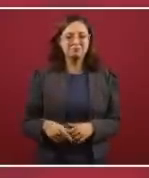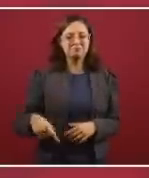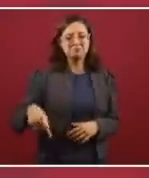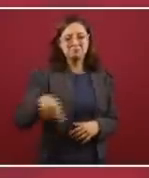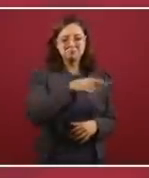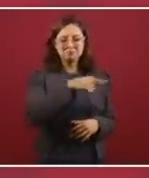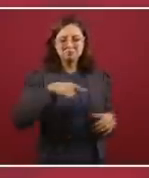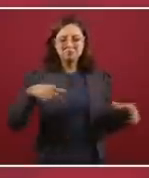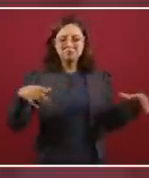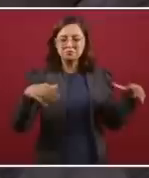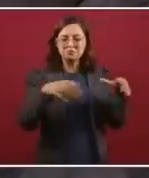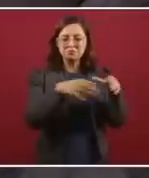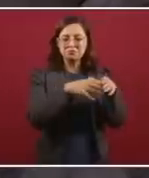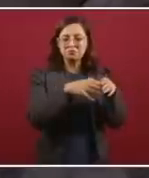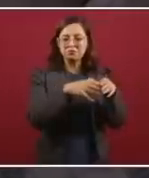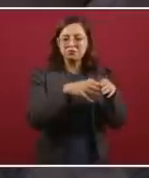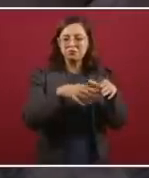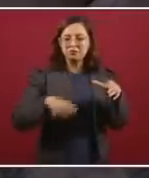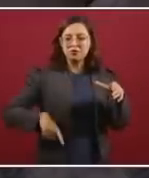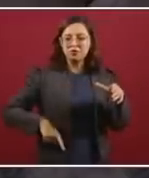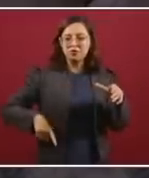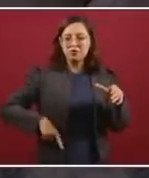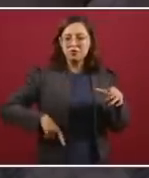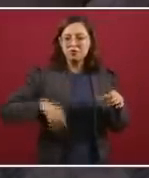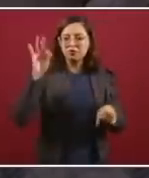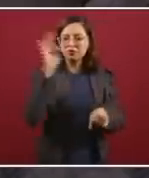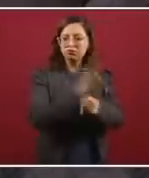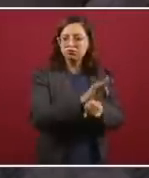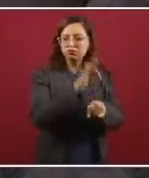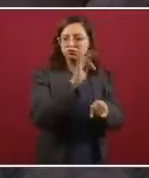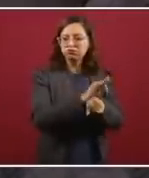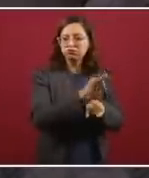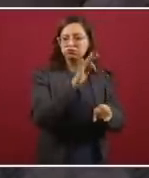protegidos por el poder,